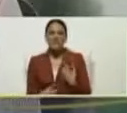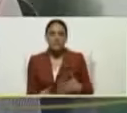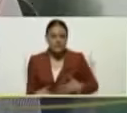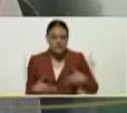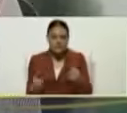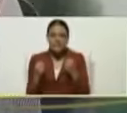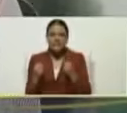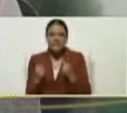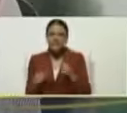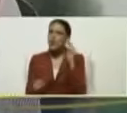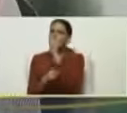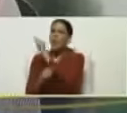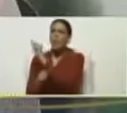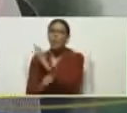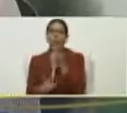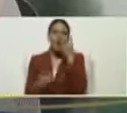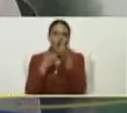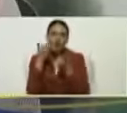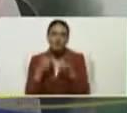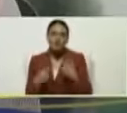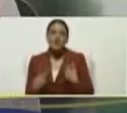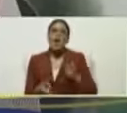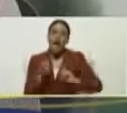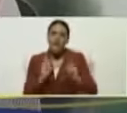mentarle la madre a más de uno.